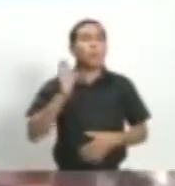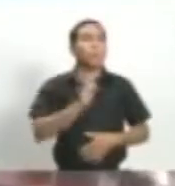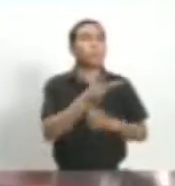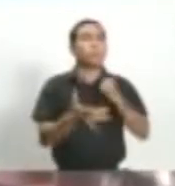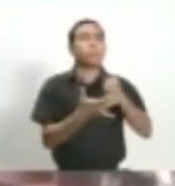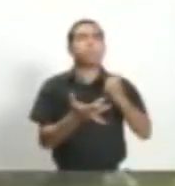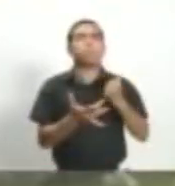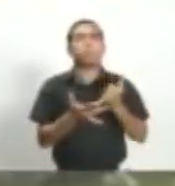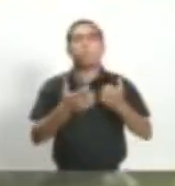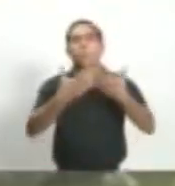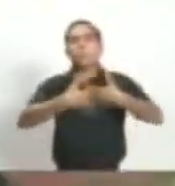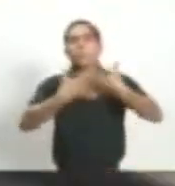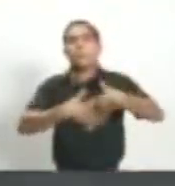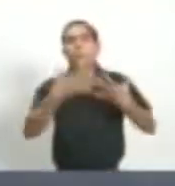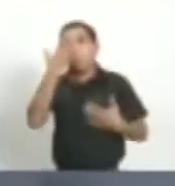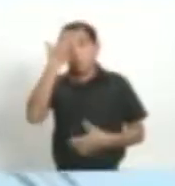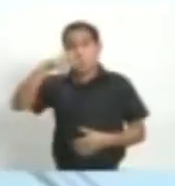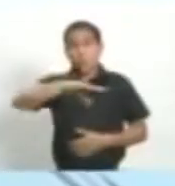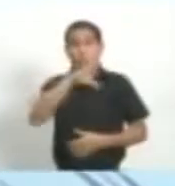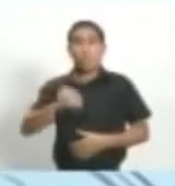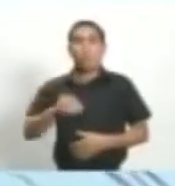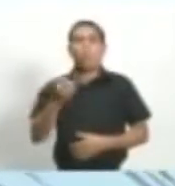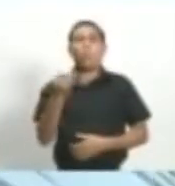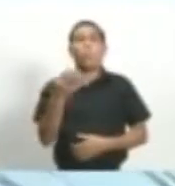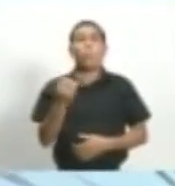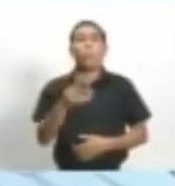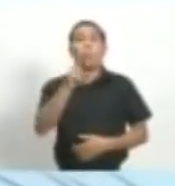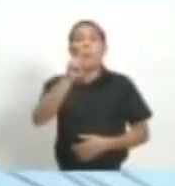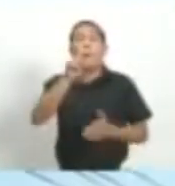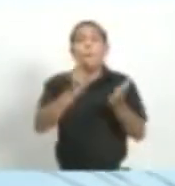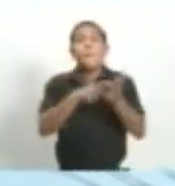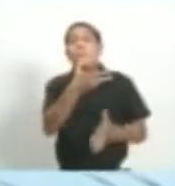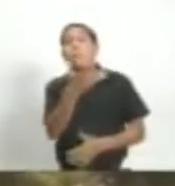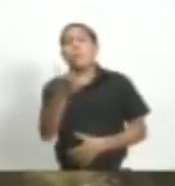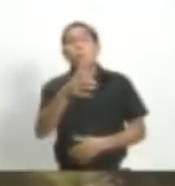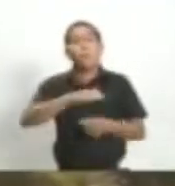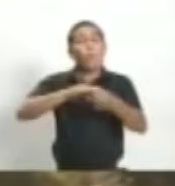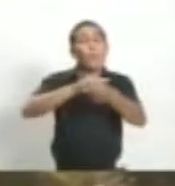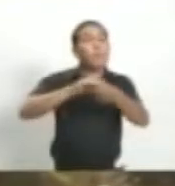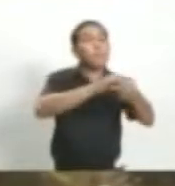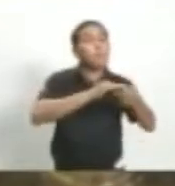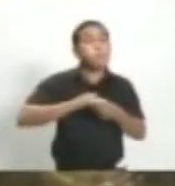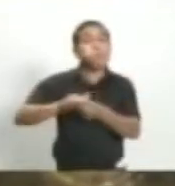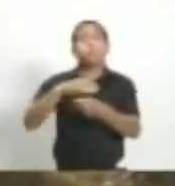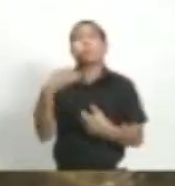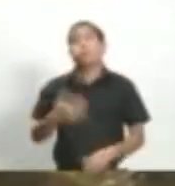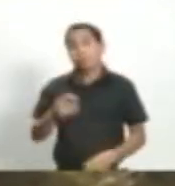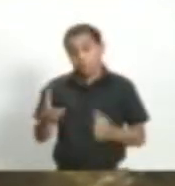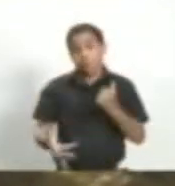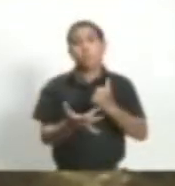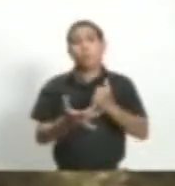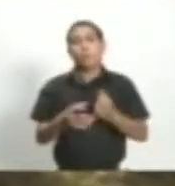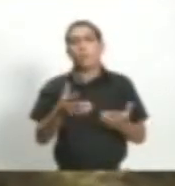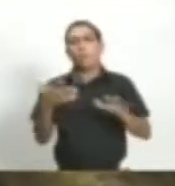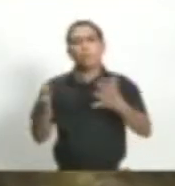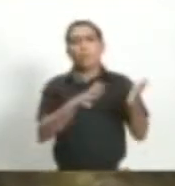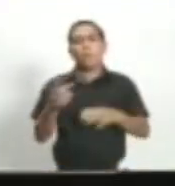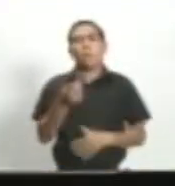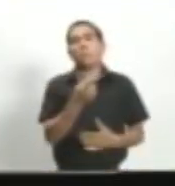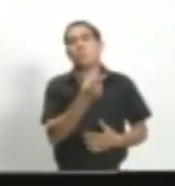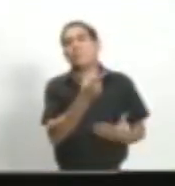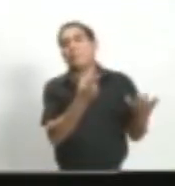en la costa existen 1.519 barrios en esta condición y deben cerca de 639